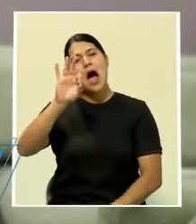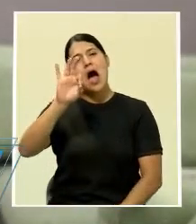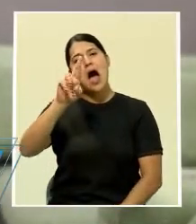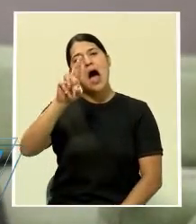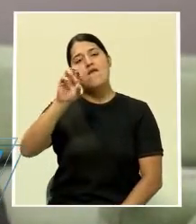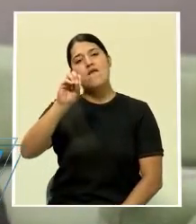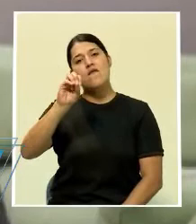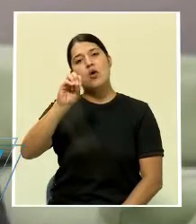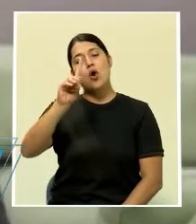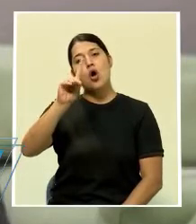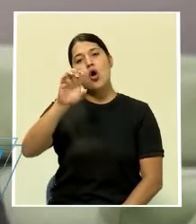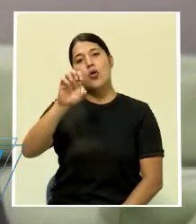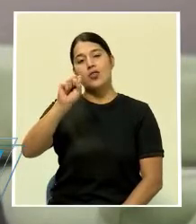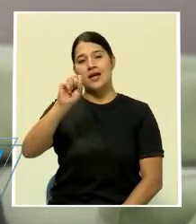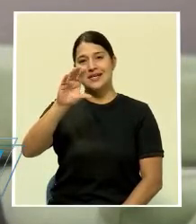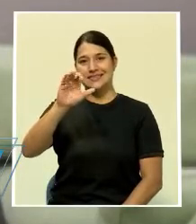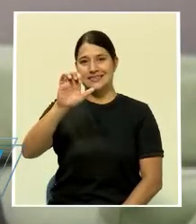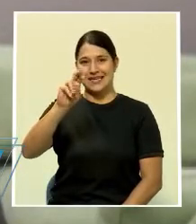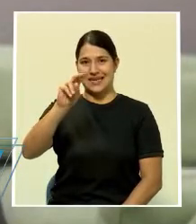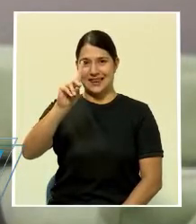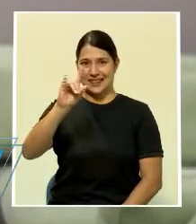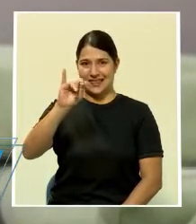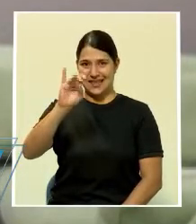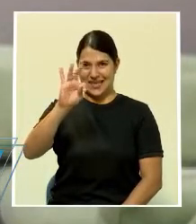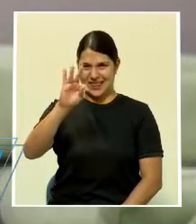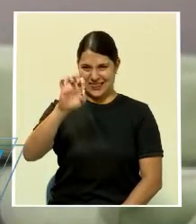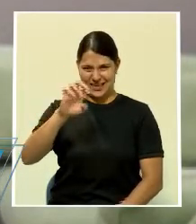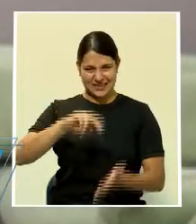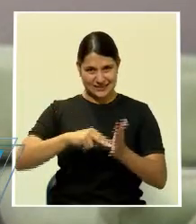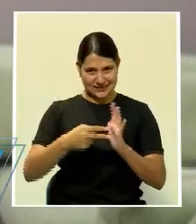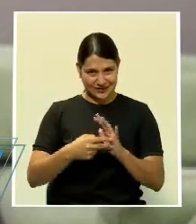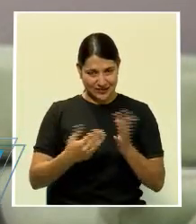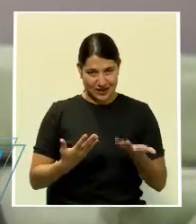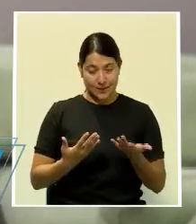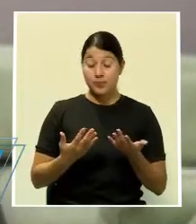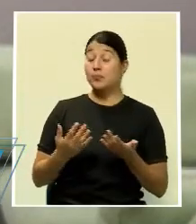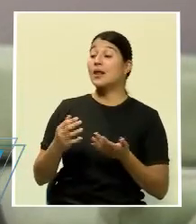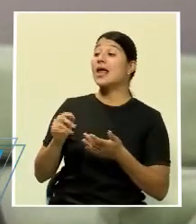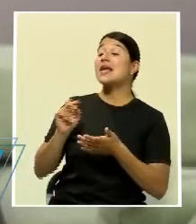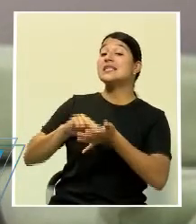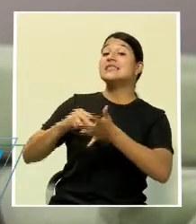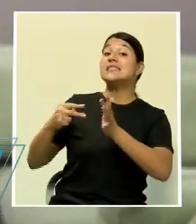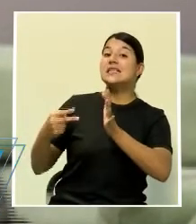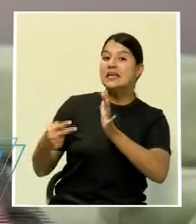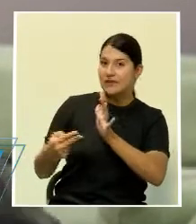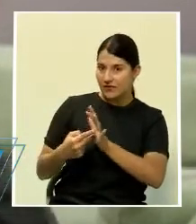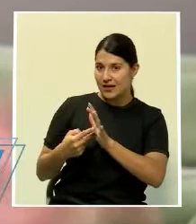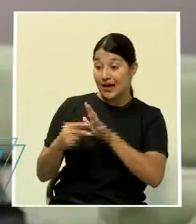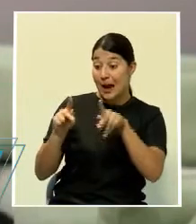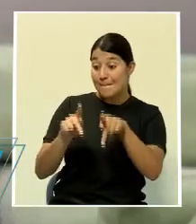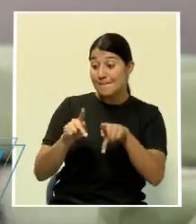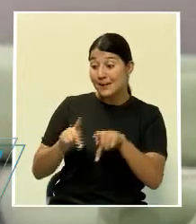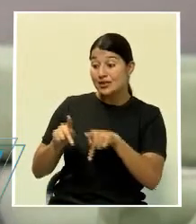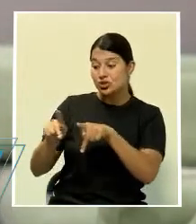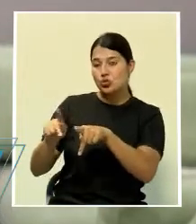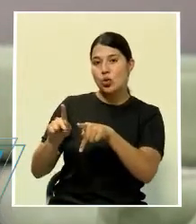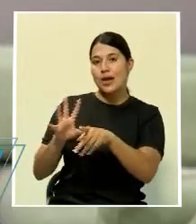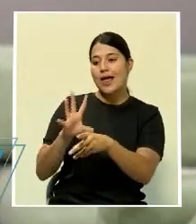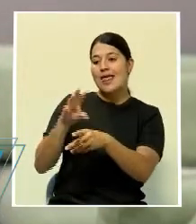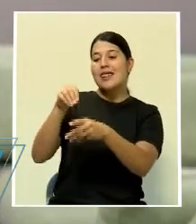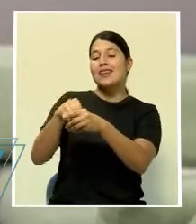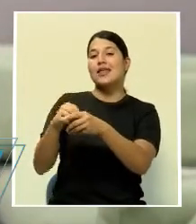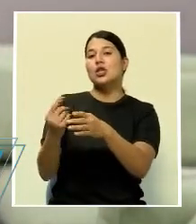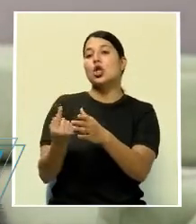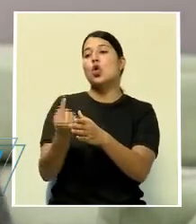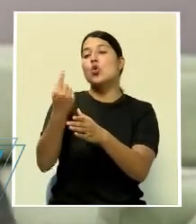Ser afrodescendiente implica pertenecer a un grupo histórico que conformó y conforma los contornos de esta